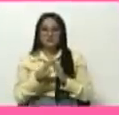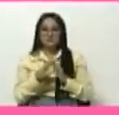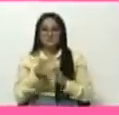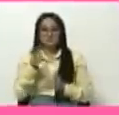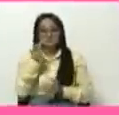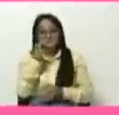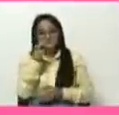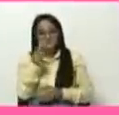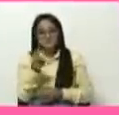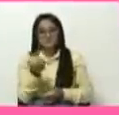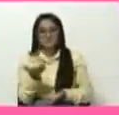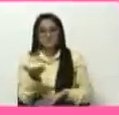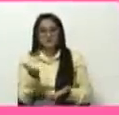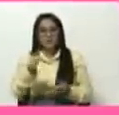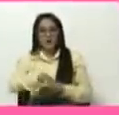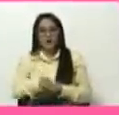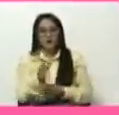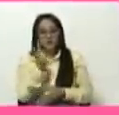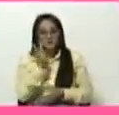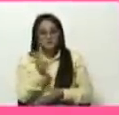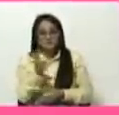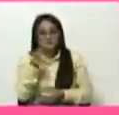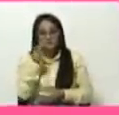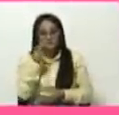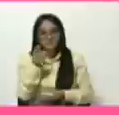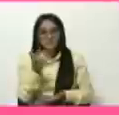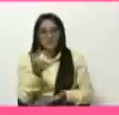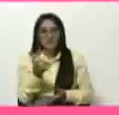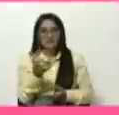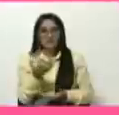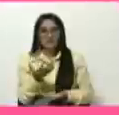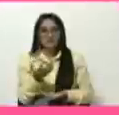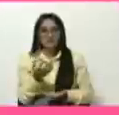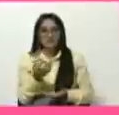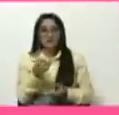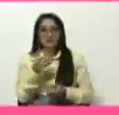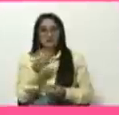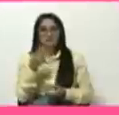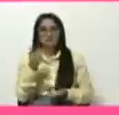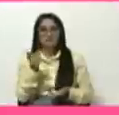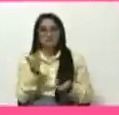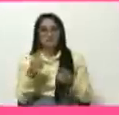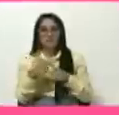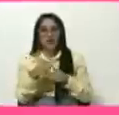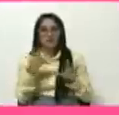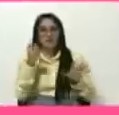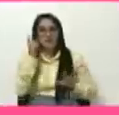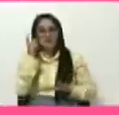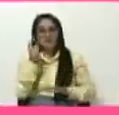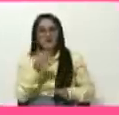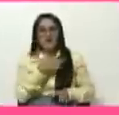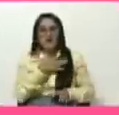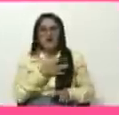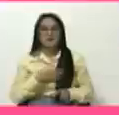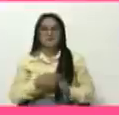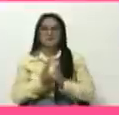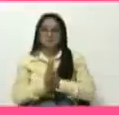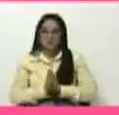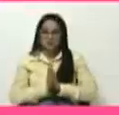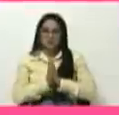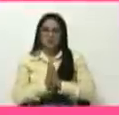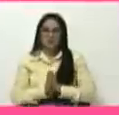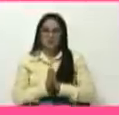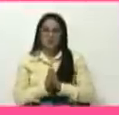En Oriente es normal eso, y le hacen un novenario, son 9 días de rezos en la casa, y en pleno